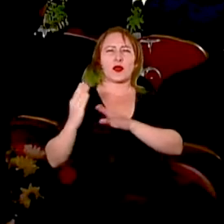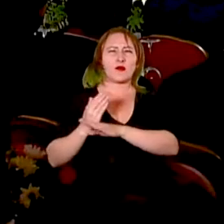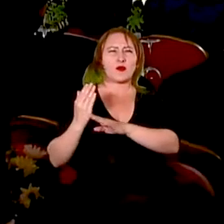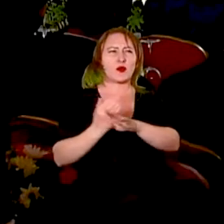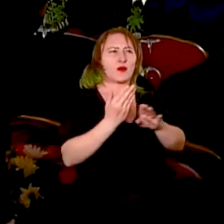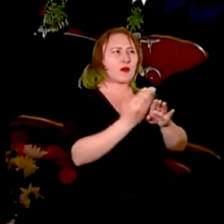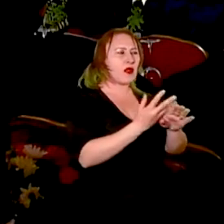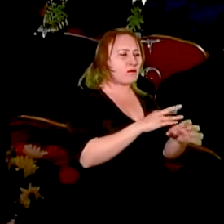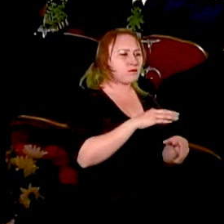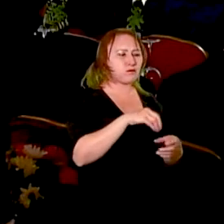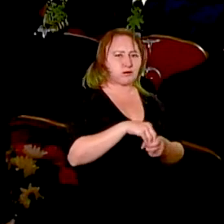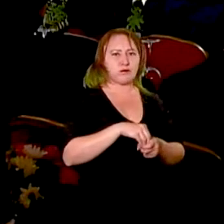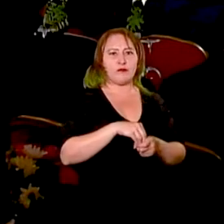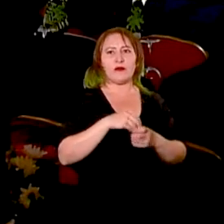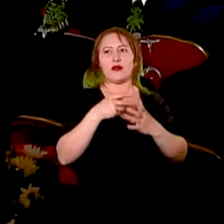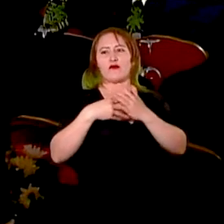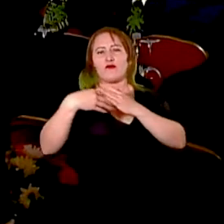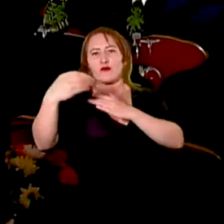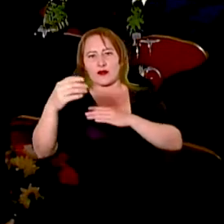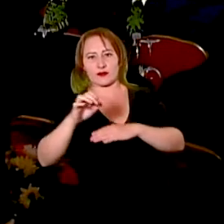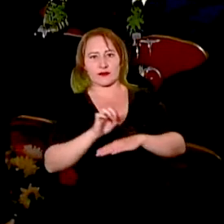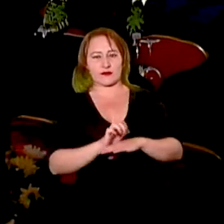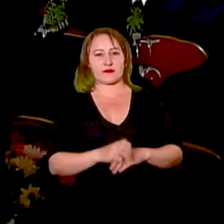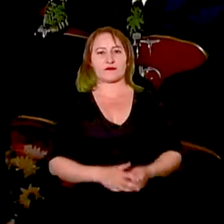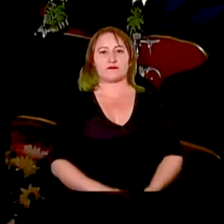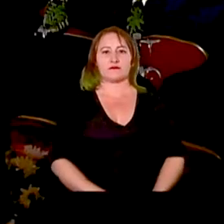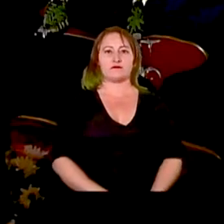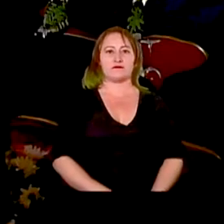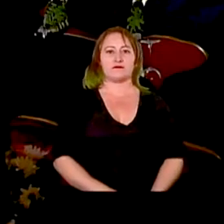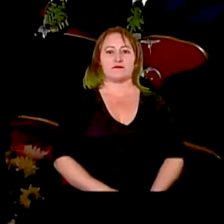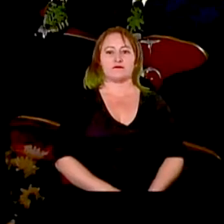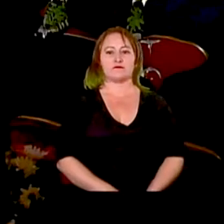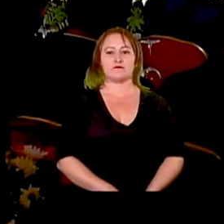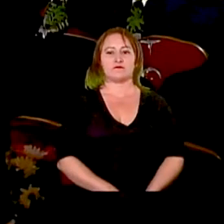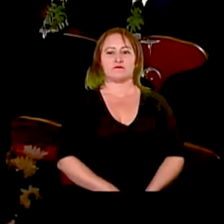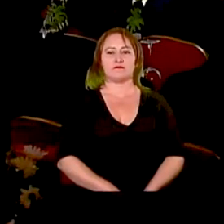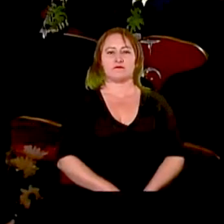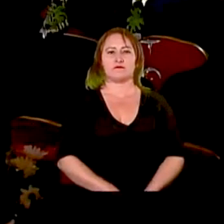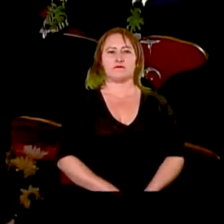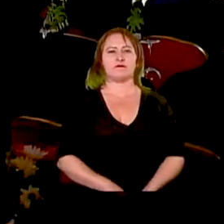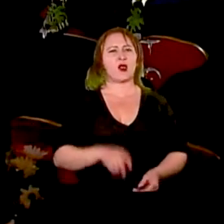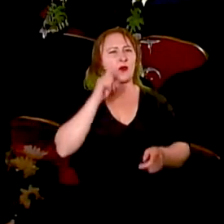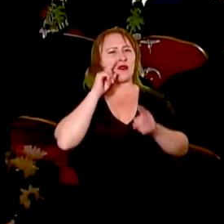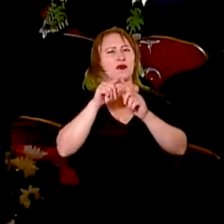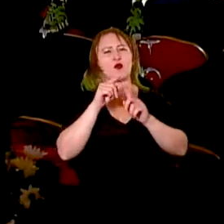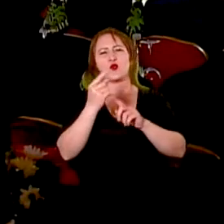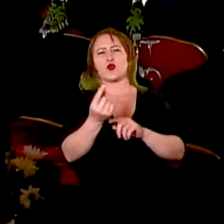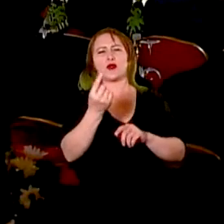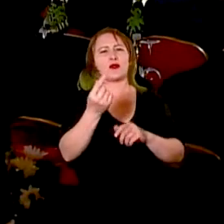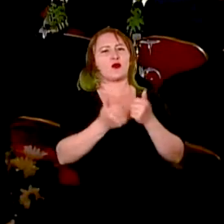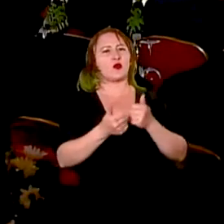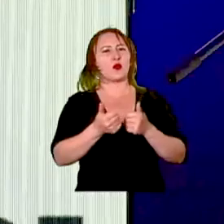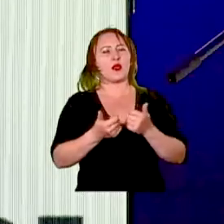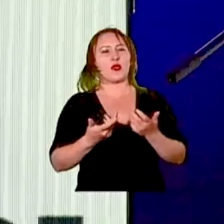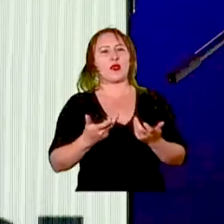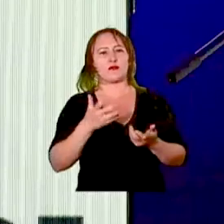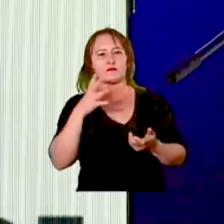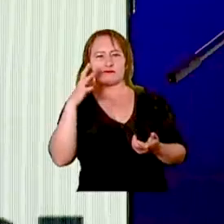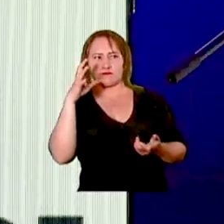problemáticas internas y externas de la entidad, con la única finalidad de tratar de